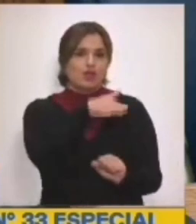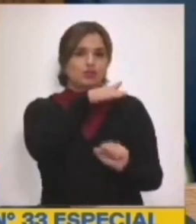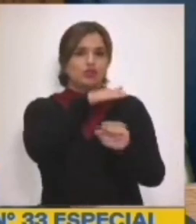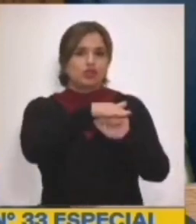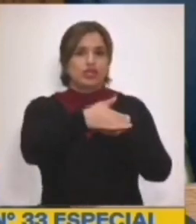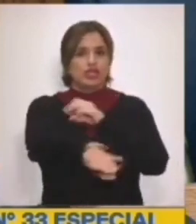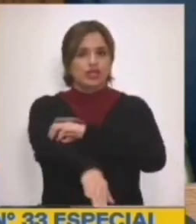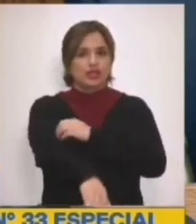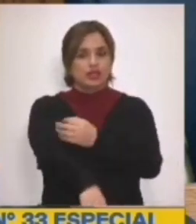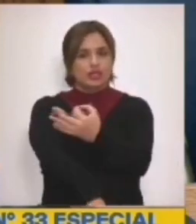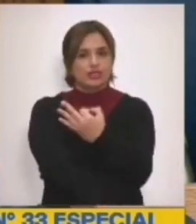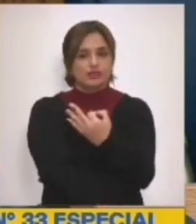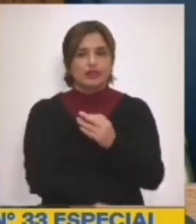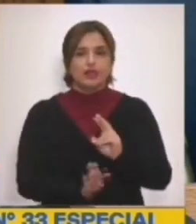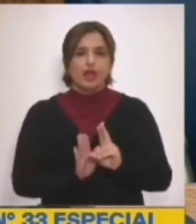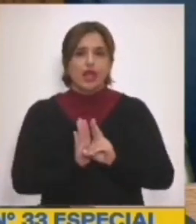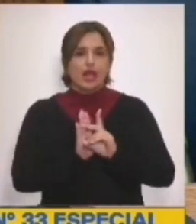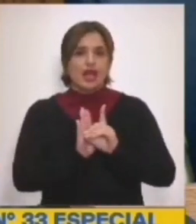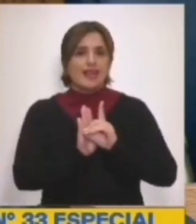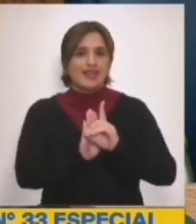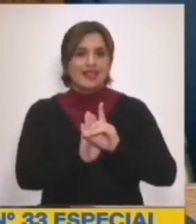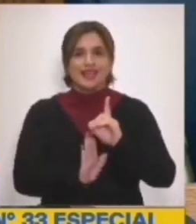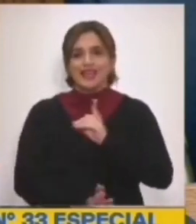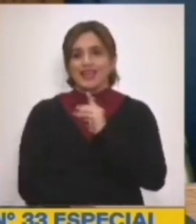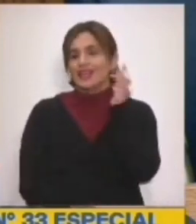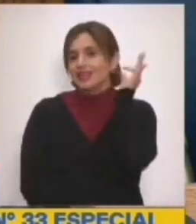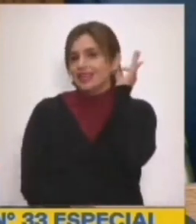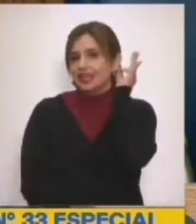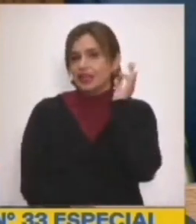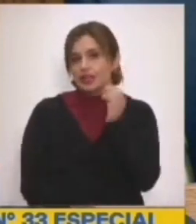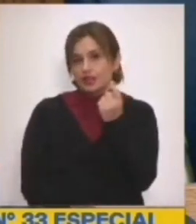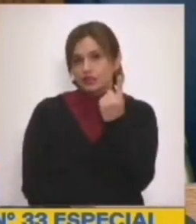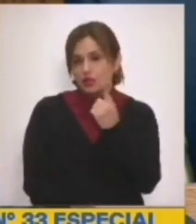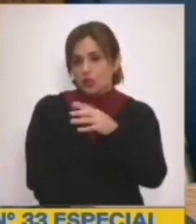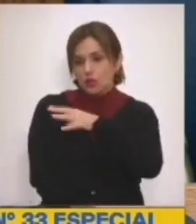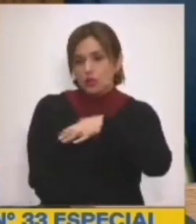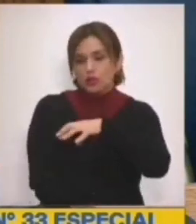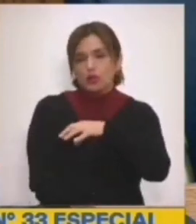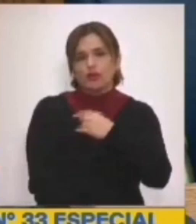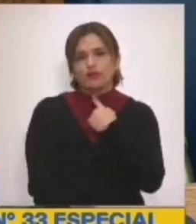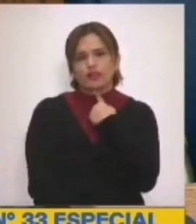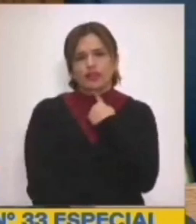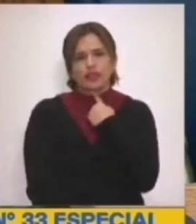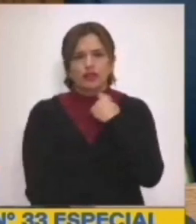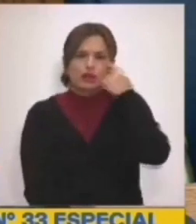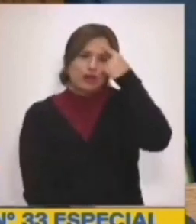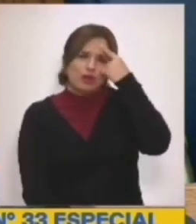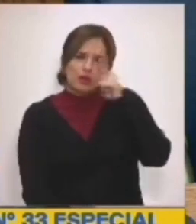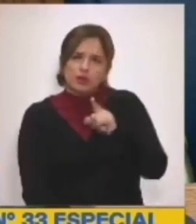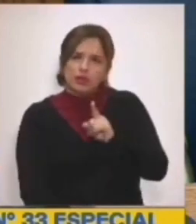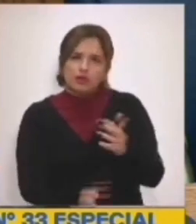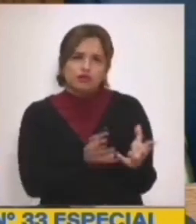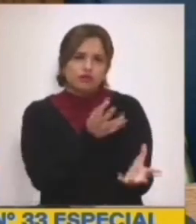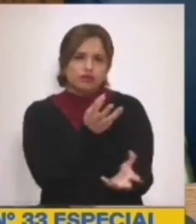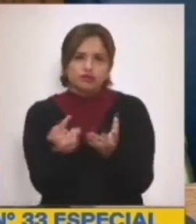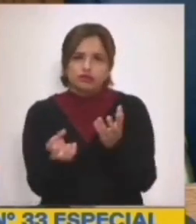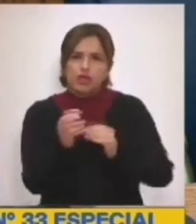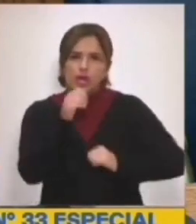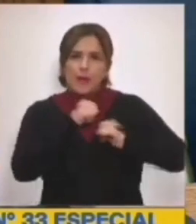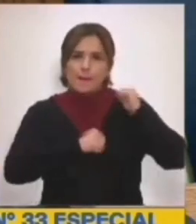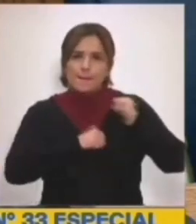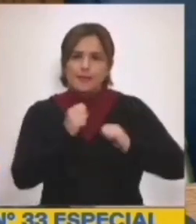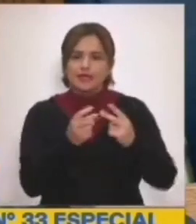regionales cuando la delegada presidencial de la región dice que solamente hay un sector afectado y quiero recordarle que aquí los ataques incendiarios han sido empresas